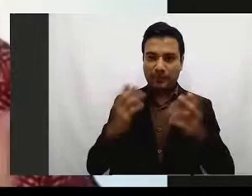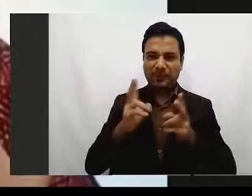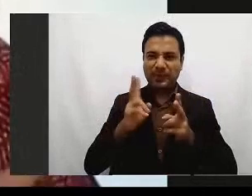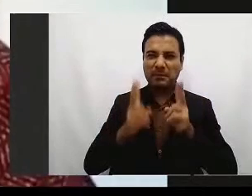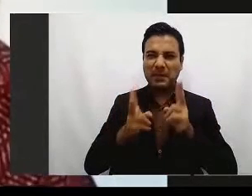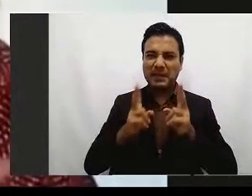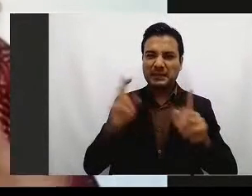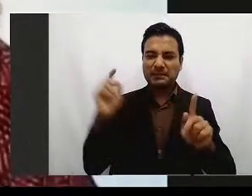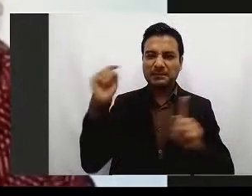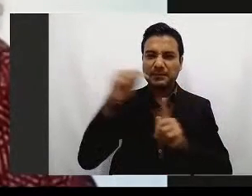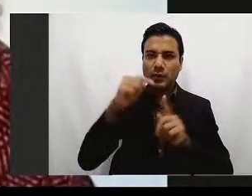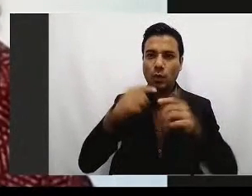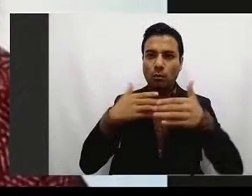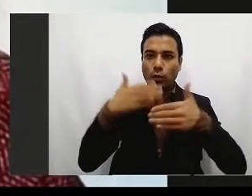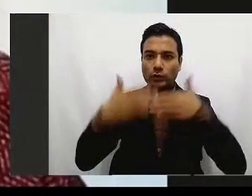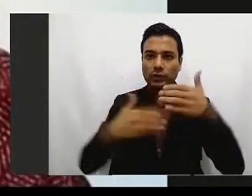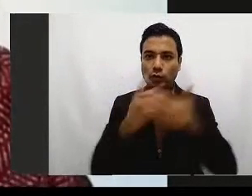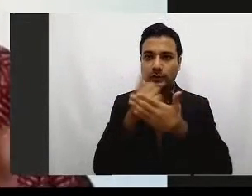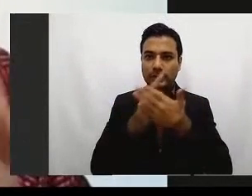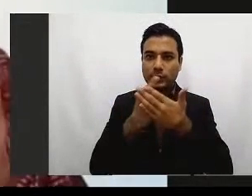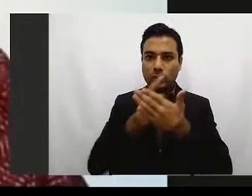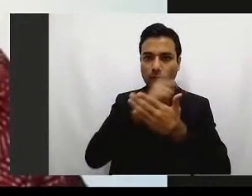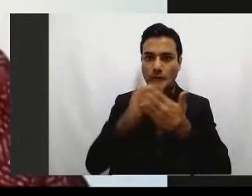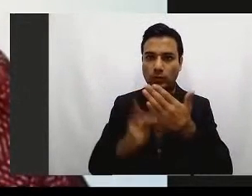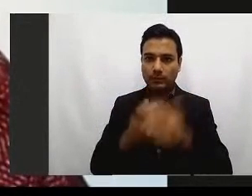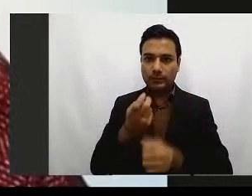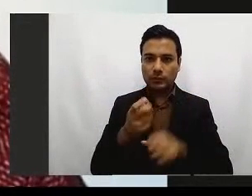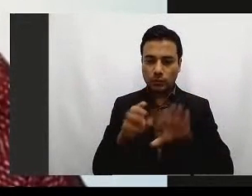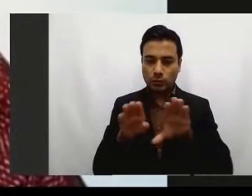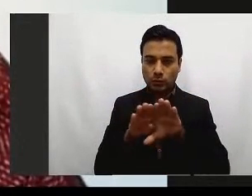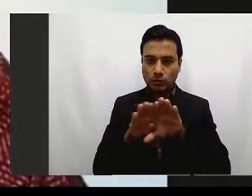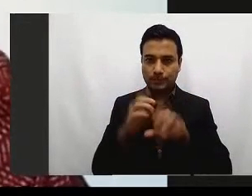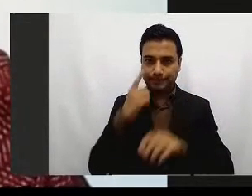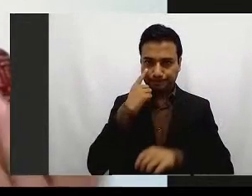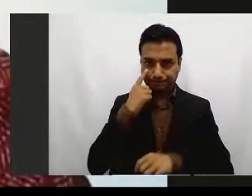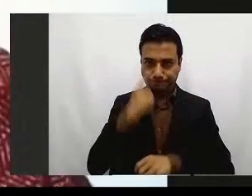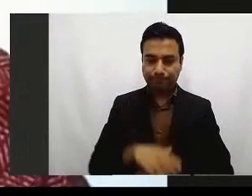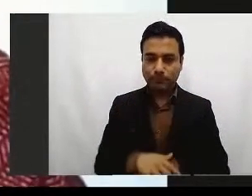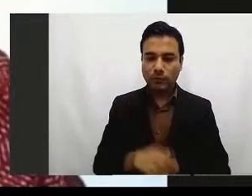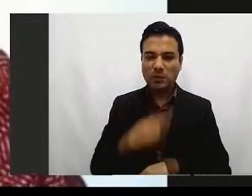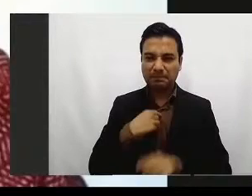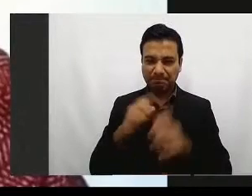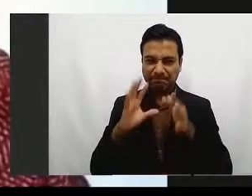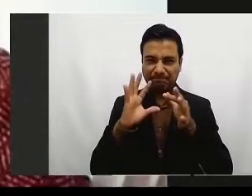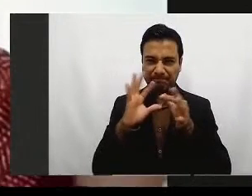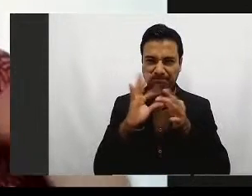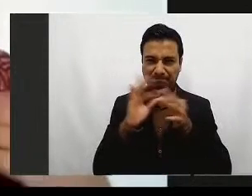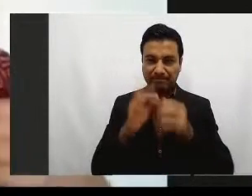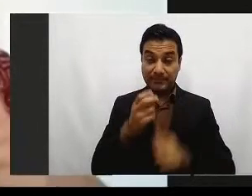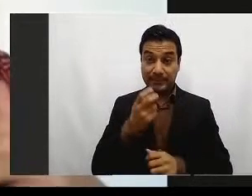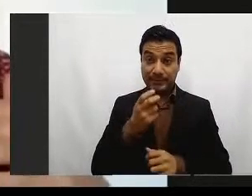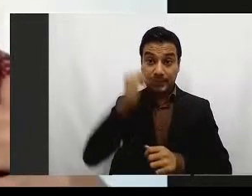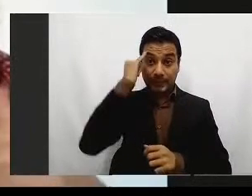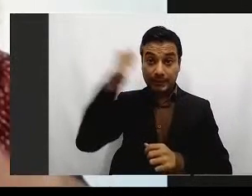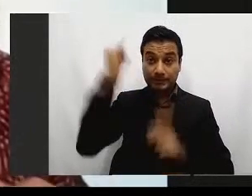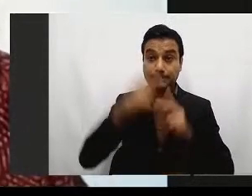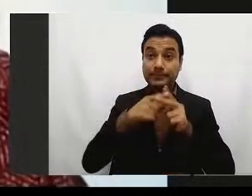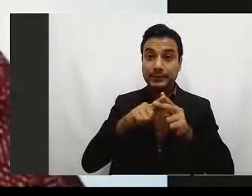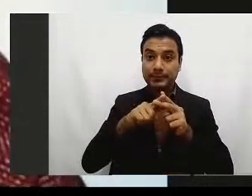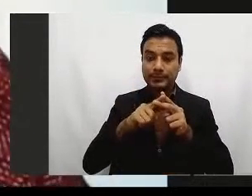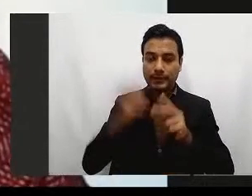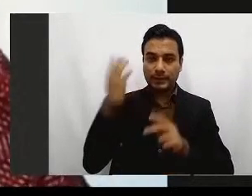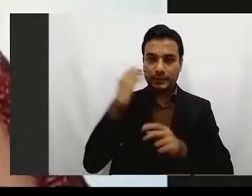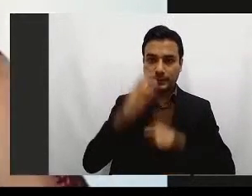De las fases de diseño de un programa como este. Y nada más quisiera dar como antecedente que esta iniciativa se puso en marcha a finales del año